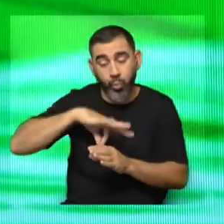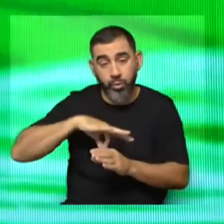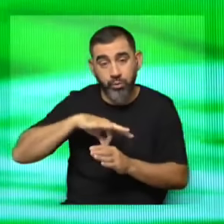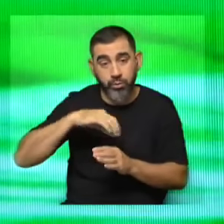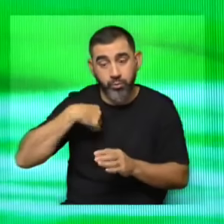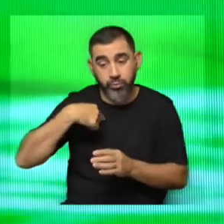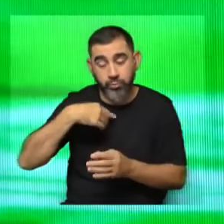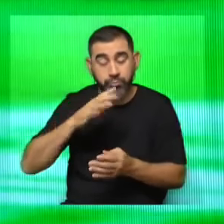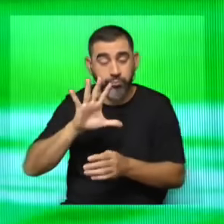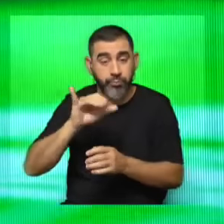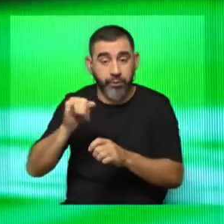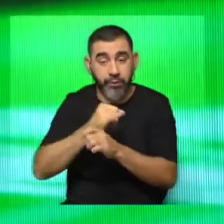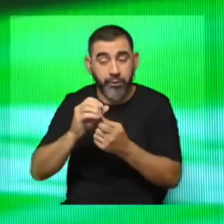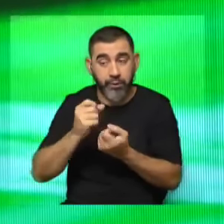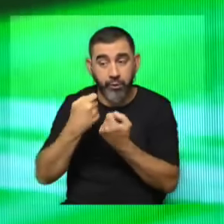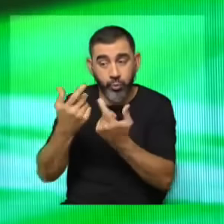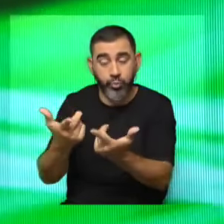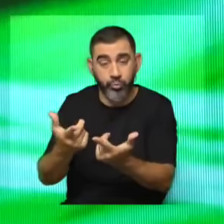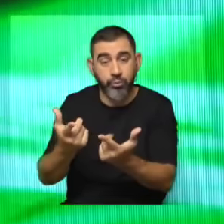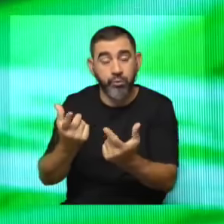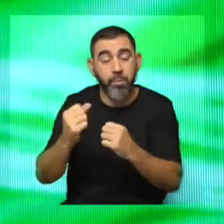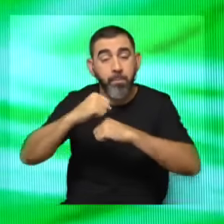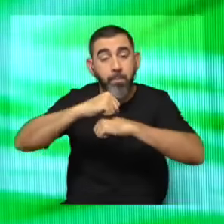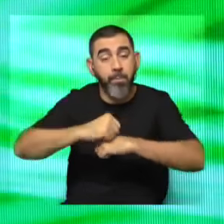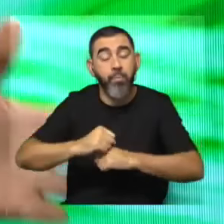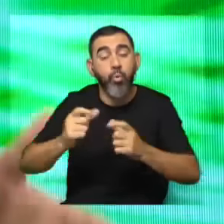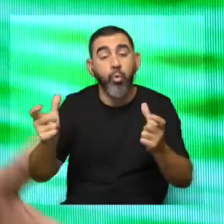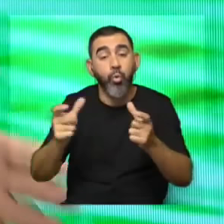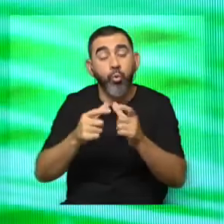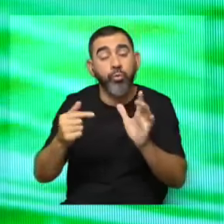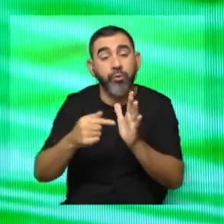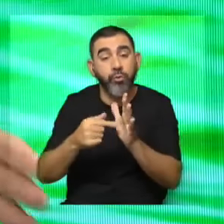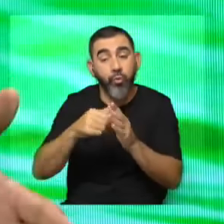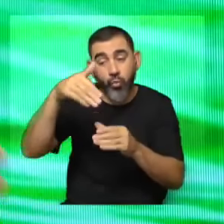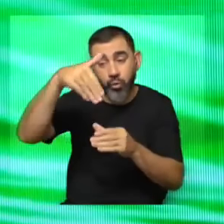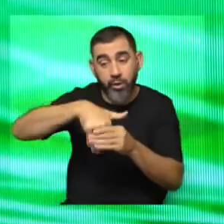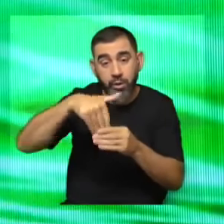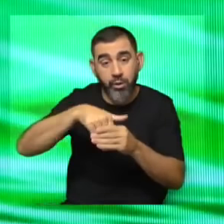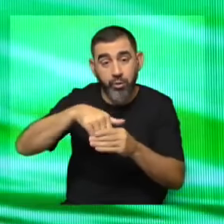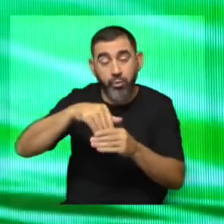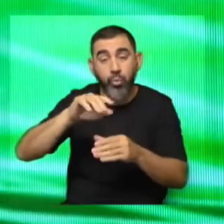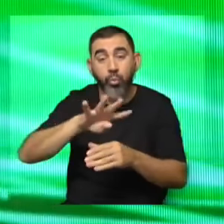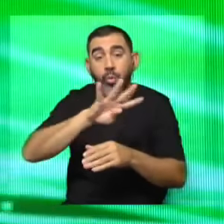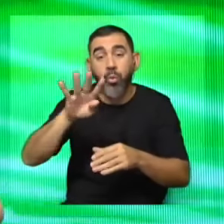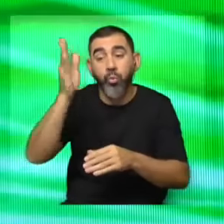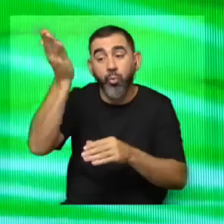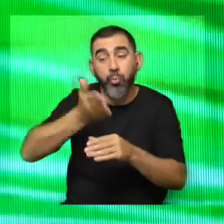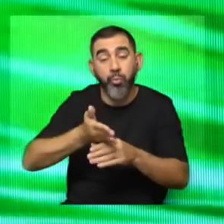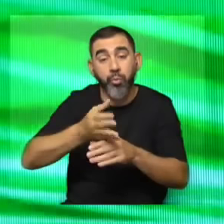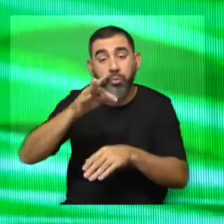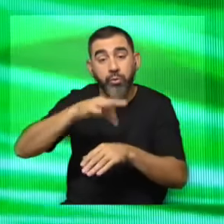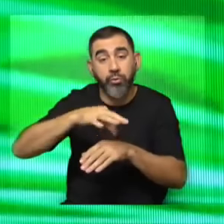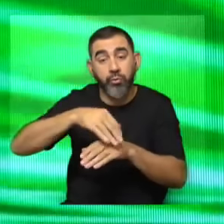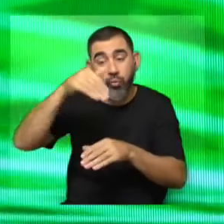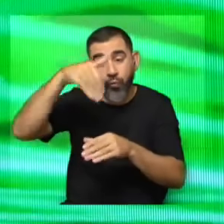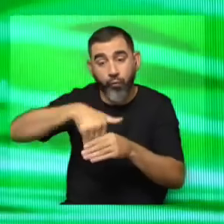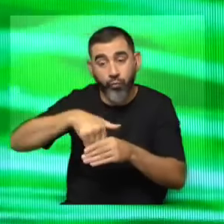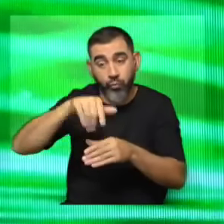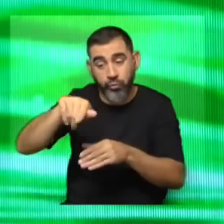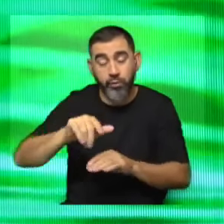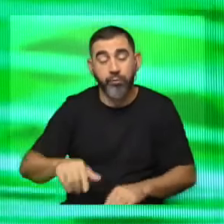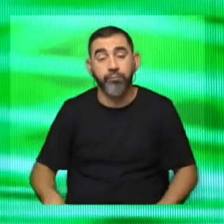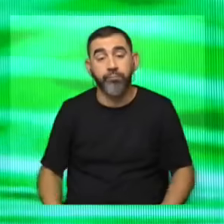capitalización de la institución integrante de su consejo directivo por elecciones donde donde votaron el 44 de los médicos de casmu que votaron en esa